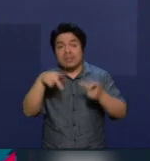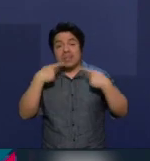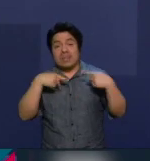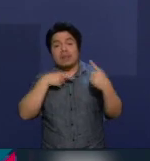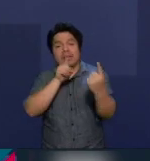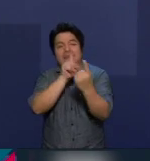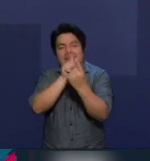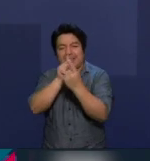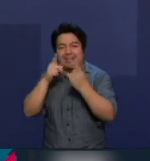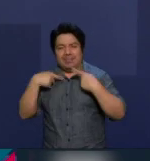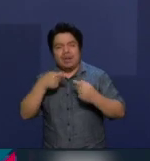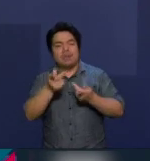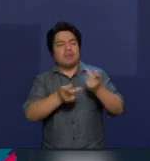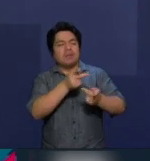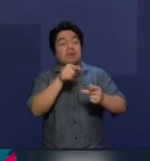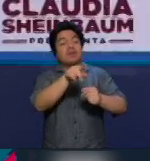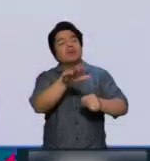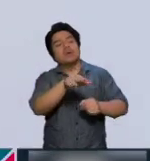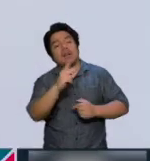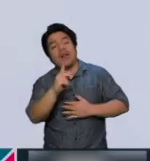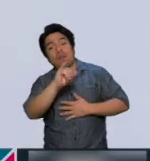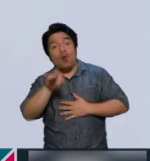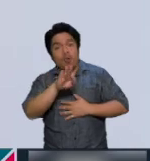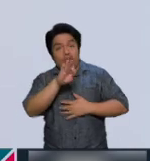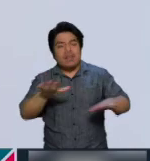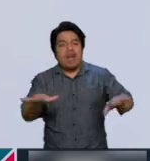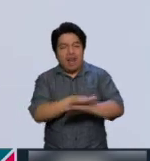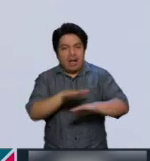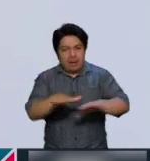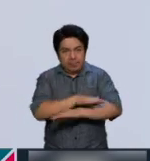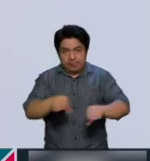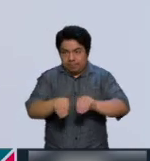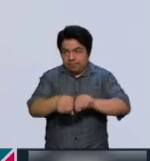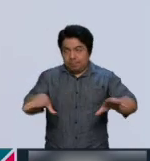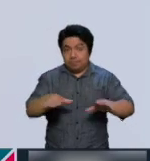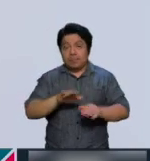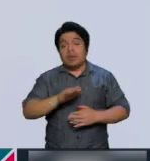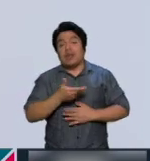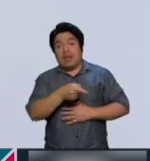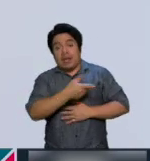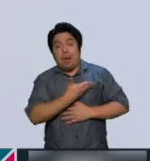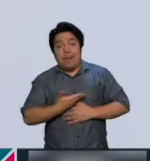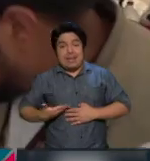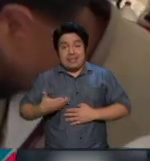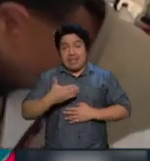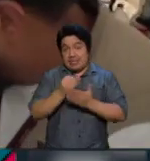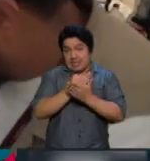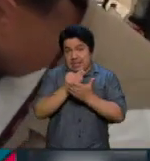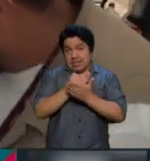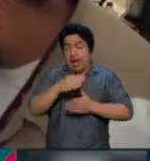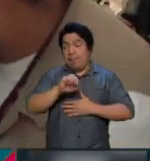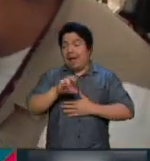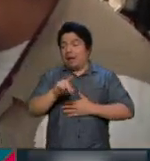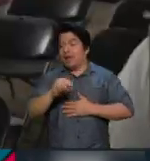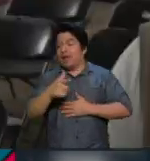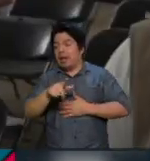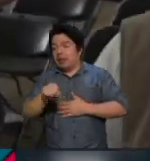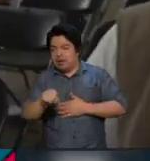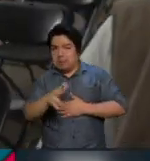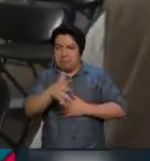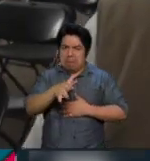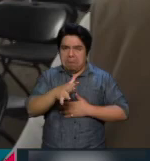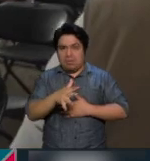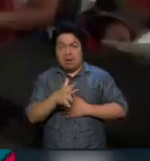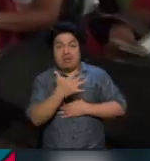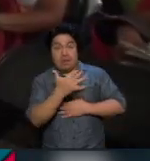Morena sobre la reforma al Poder Judicial. De acuerdo con el informe que le entregó el presidente de Morena, Mario Delgado, la mayoría de las y los mexicanos